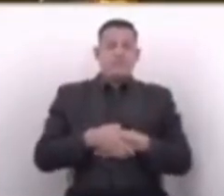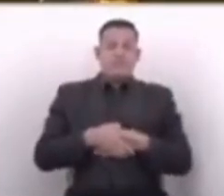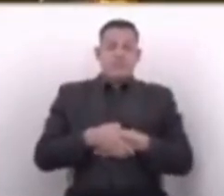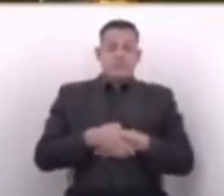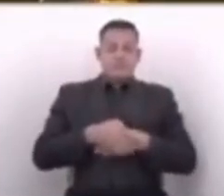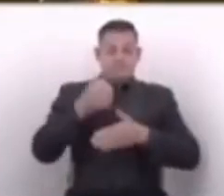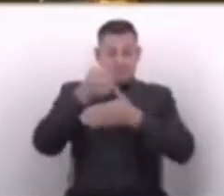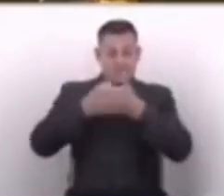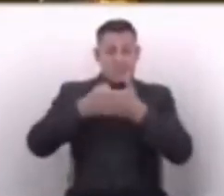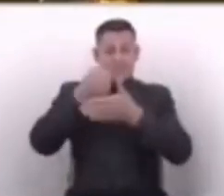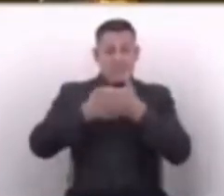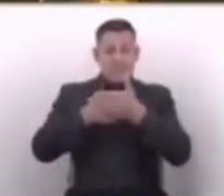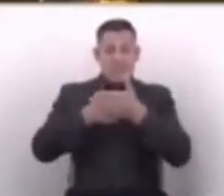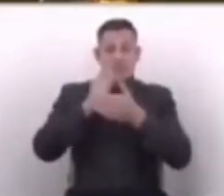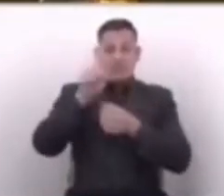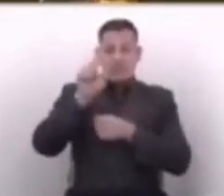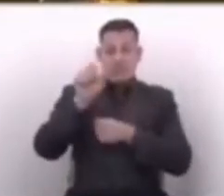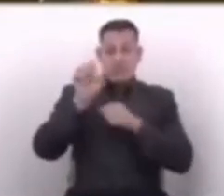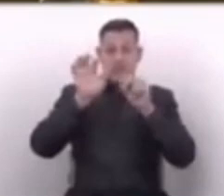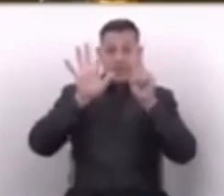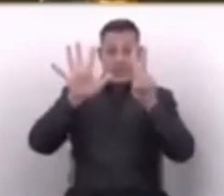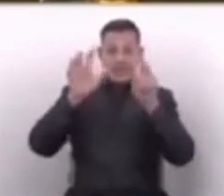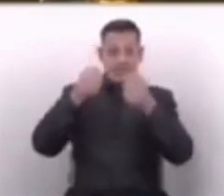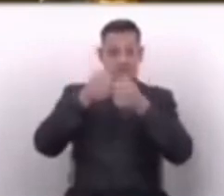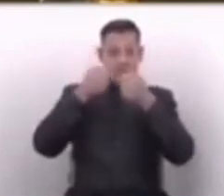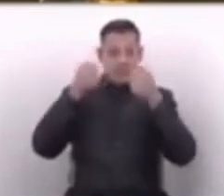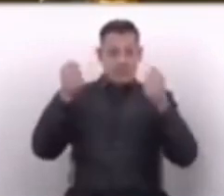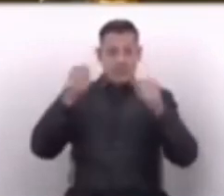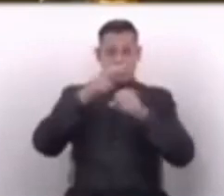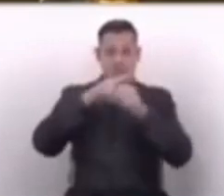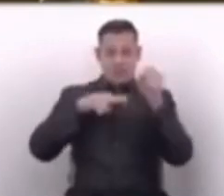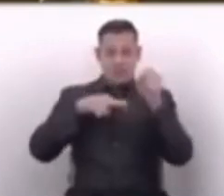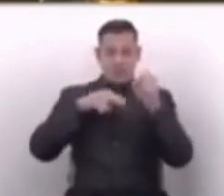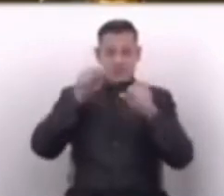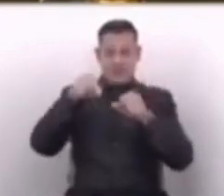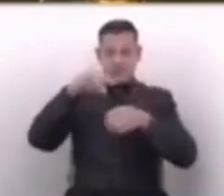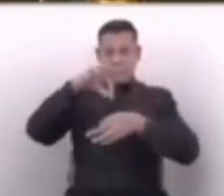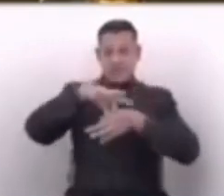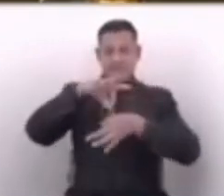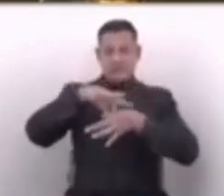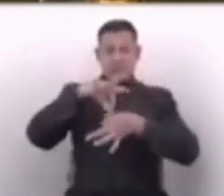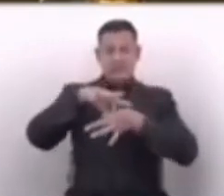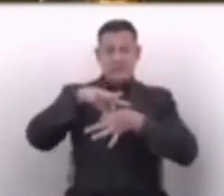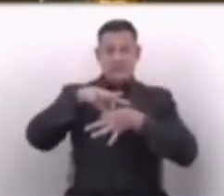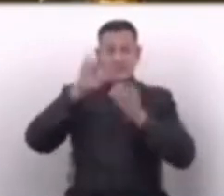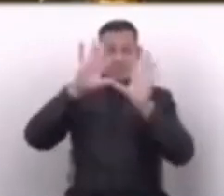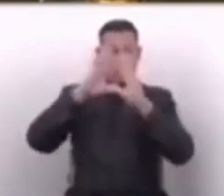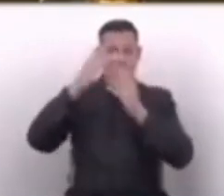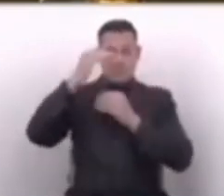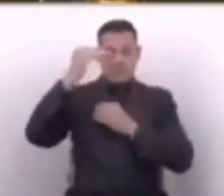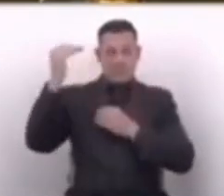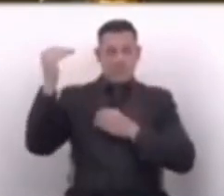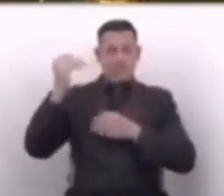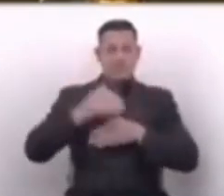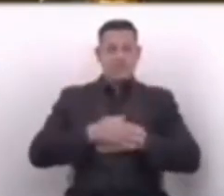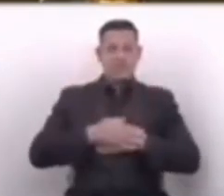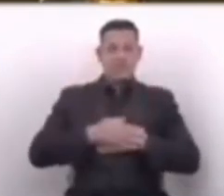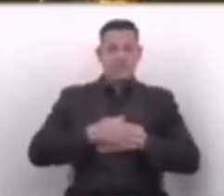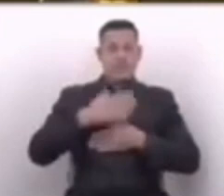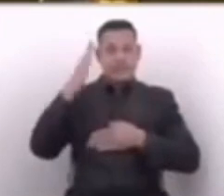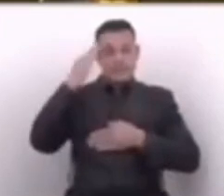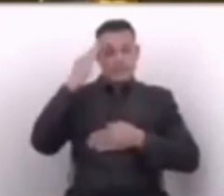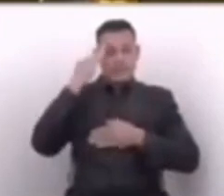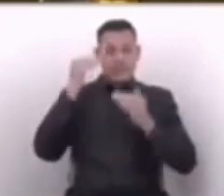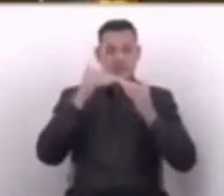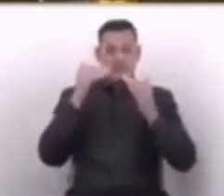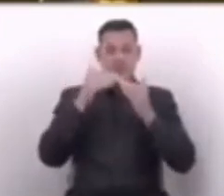le apostaron con 1.7 millones a esa votación allá en el exterior. Y como bien lo